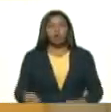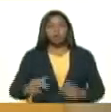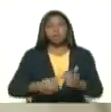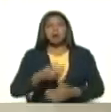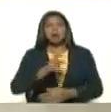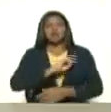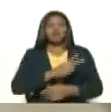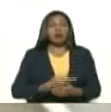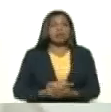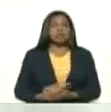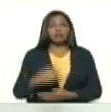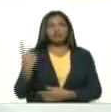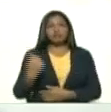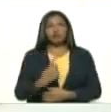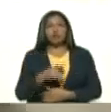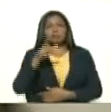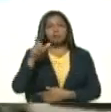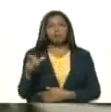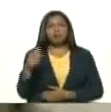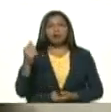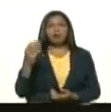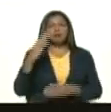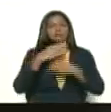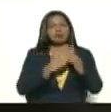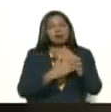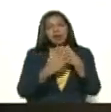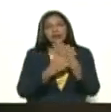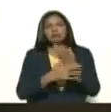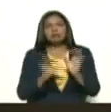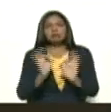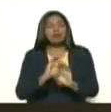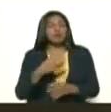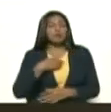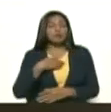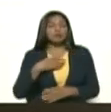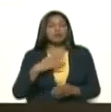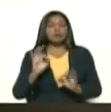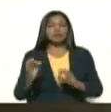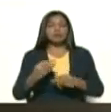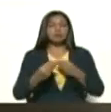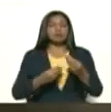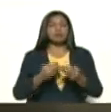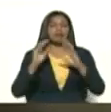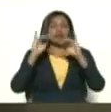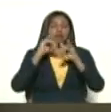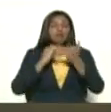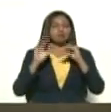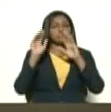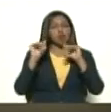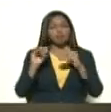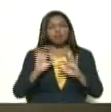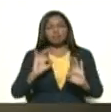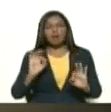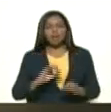solos, sin un ser querido que te acaricie, no poder dar el último adiós.